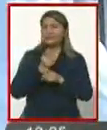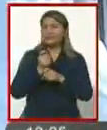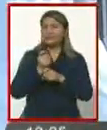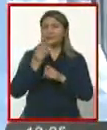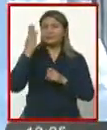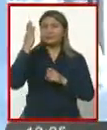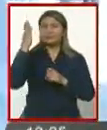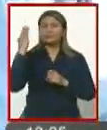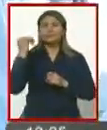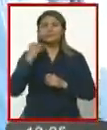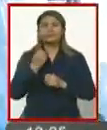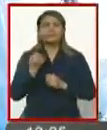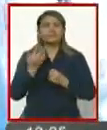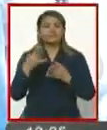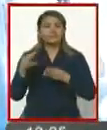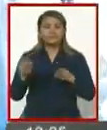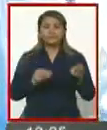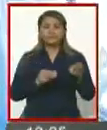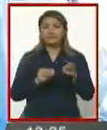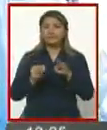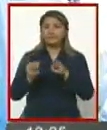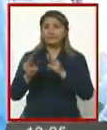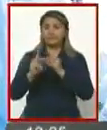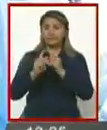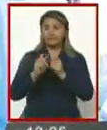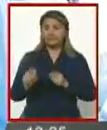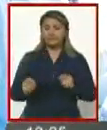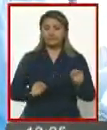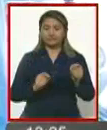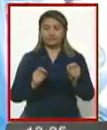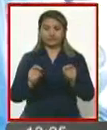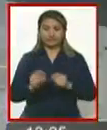Porque en estos medios, digamos,